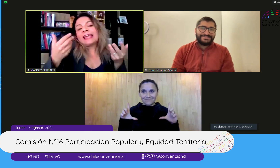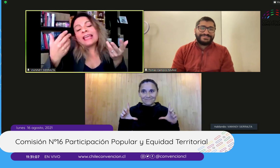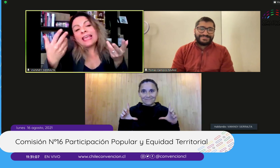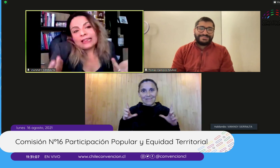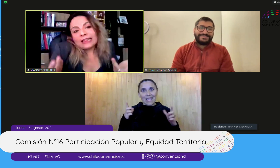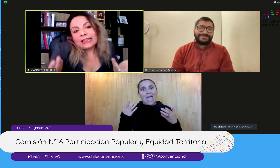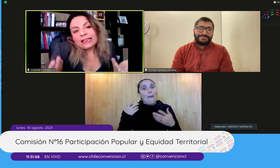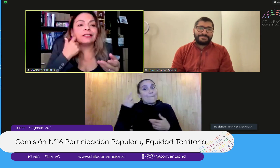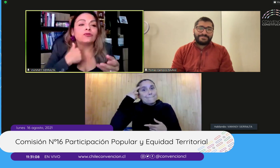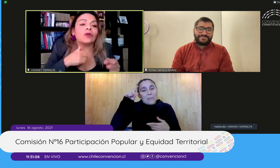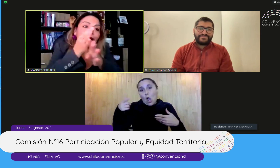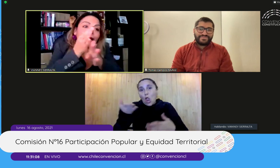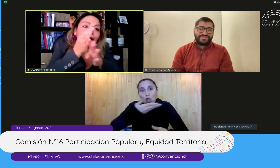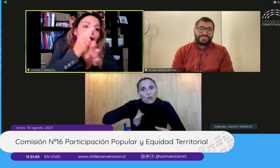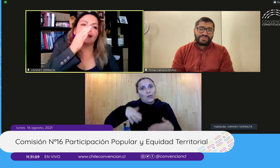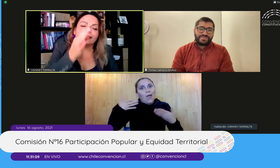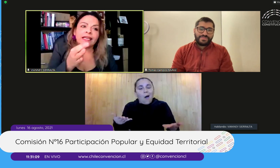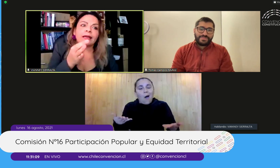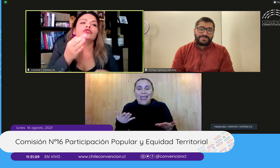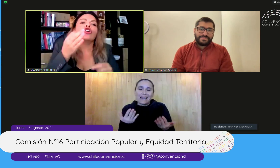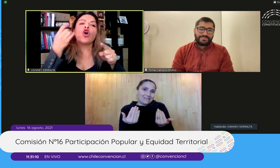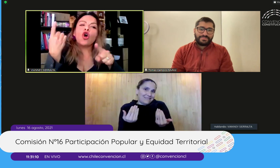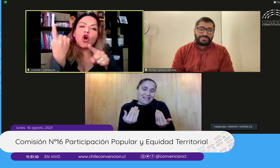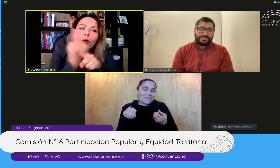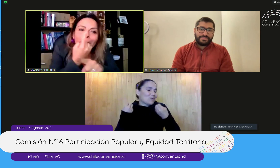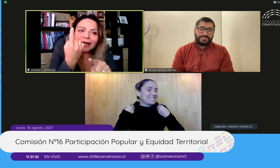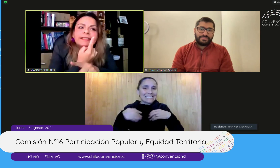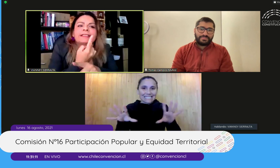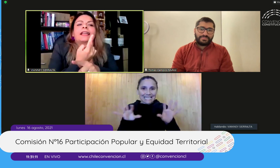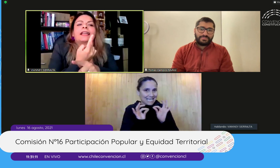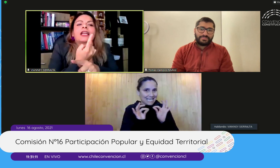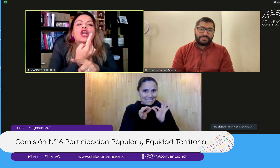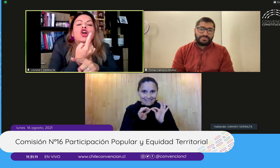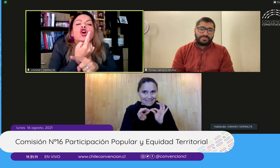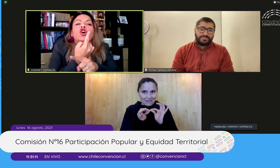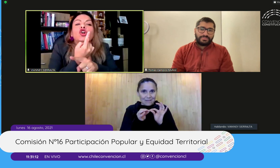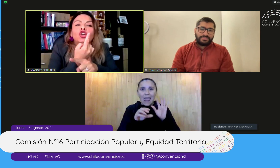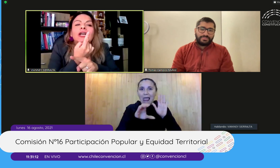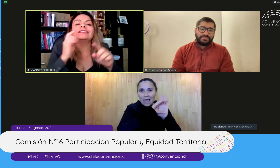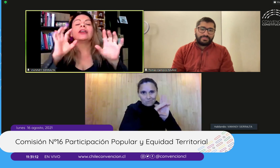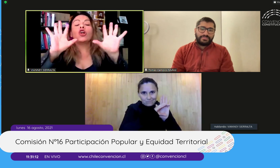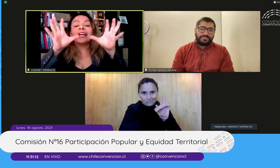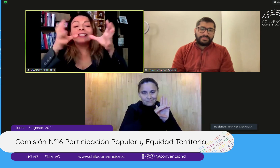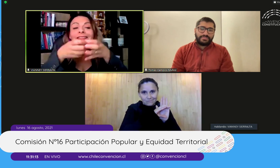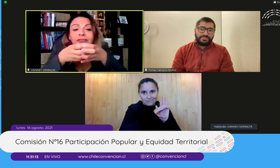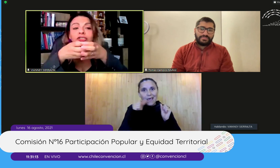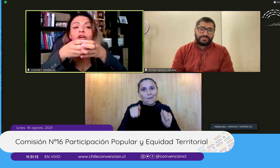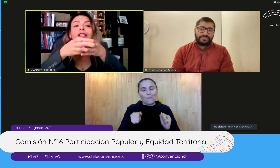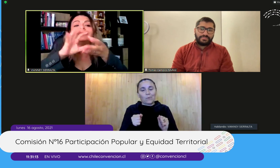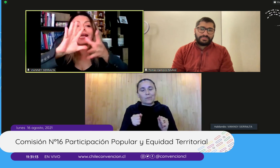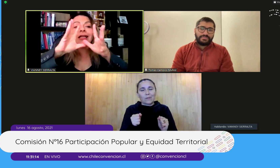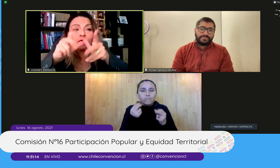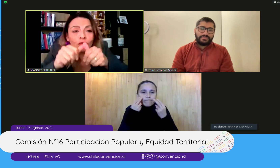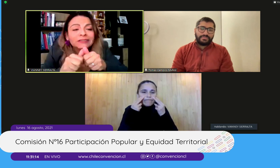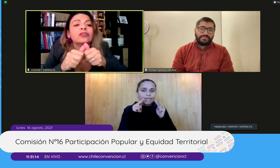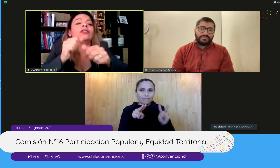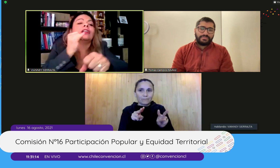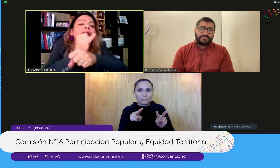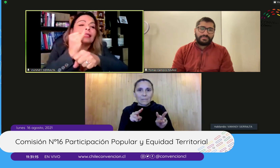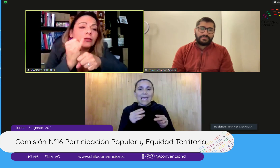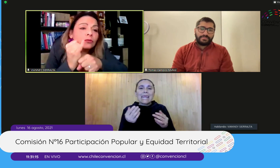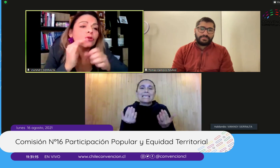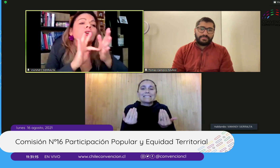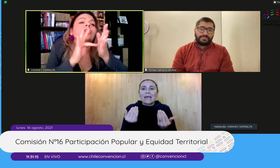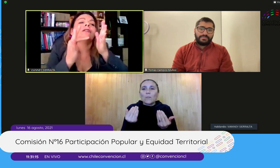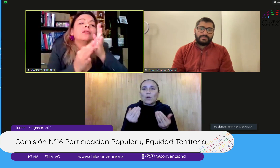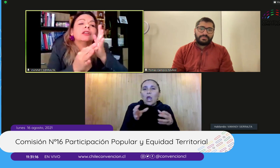ya. Entonces la sugerencia que le hacemos, conversen con las organizaciones, las agrupaciones,